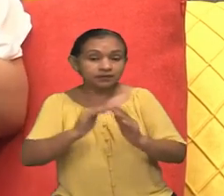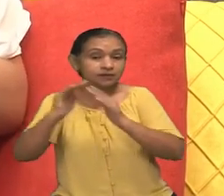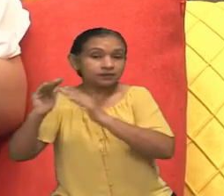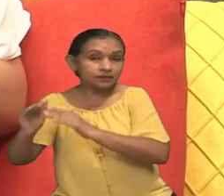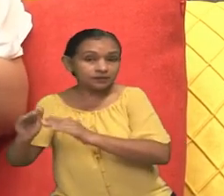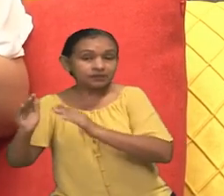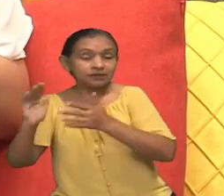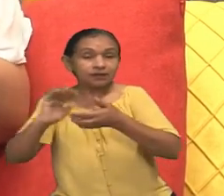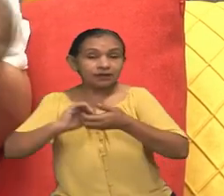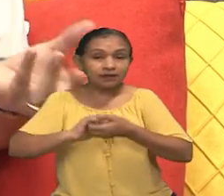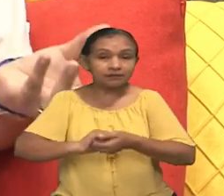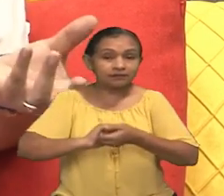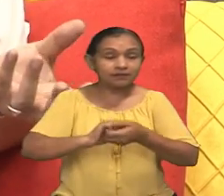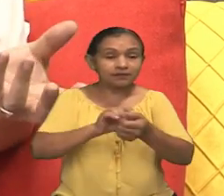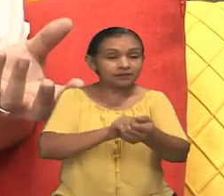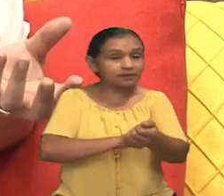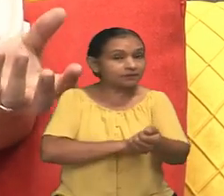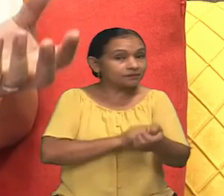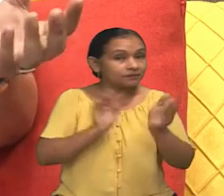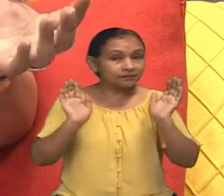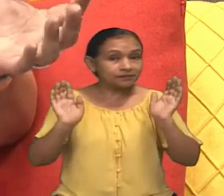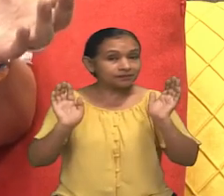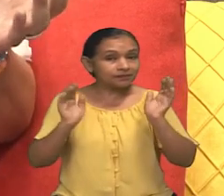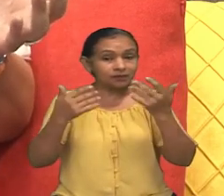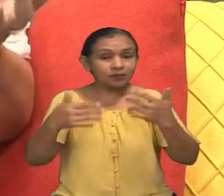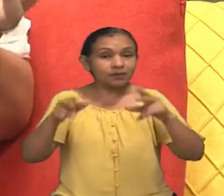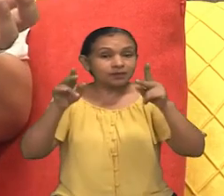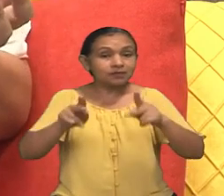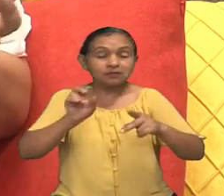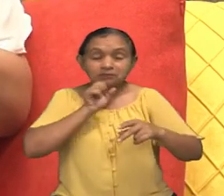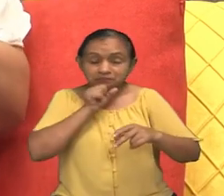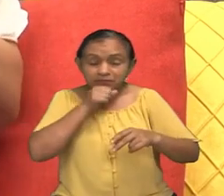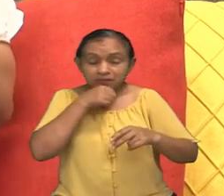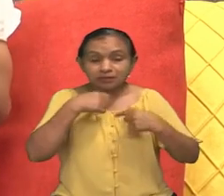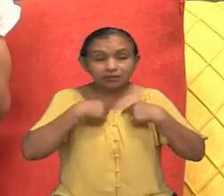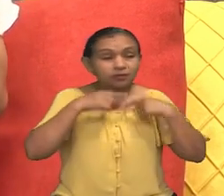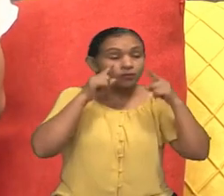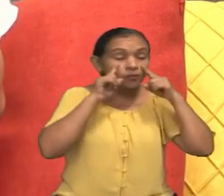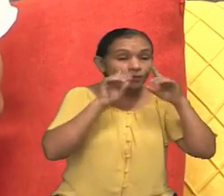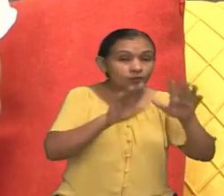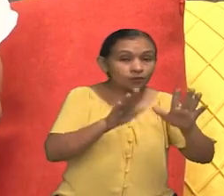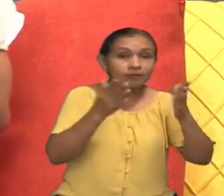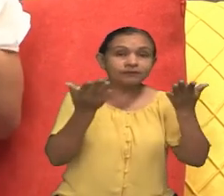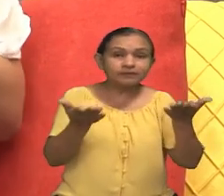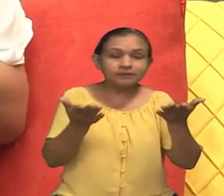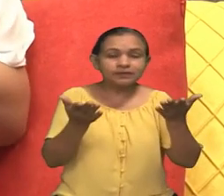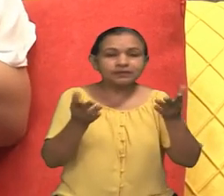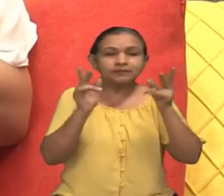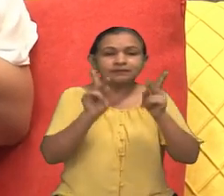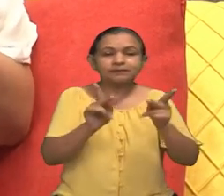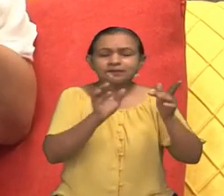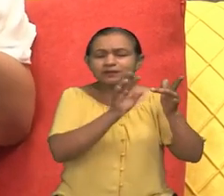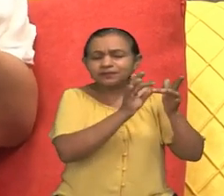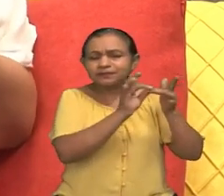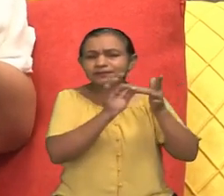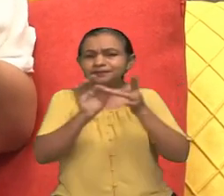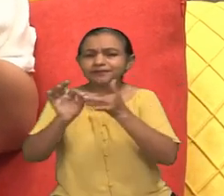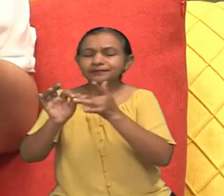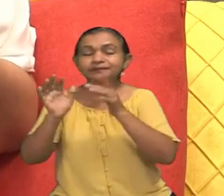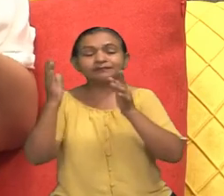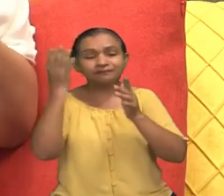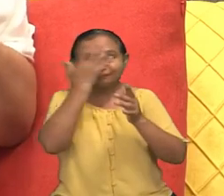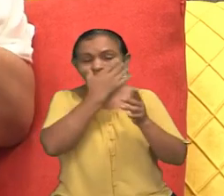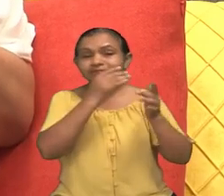tu amigo, tu hermano, pero ya son personas especiales, es algo